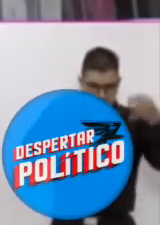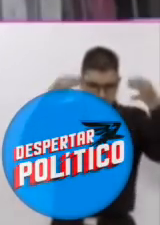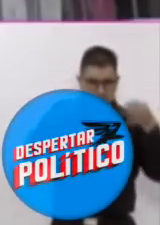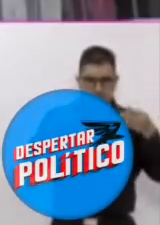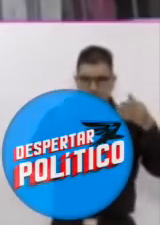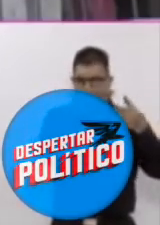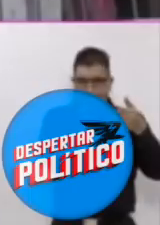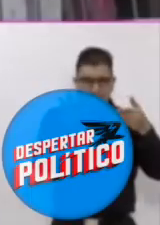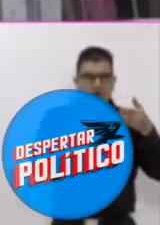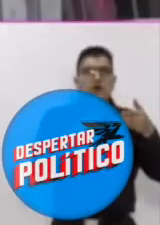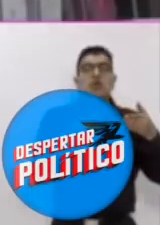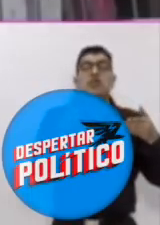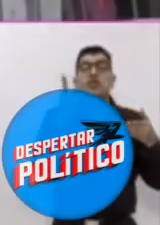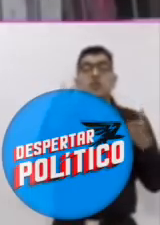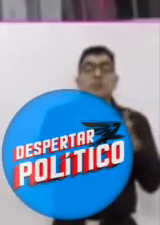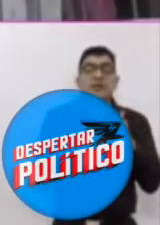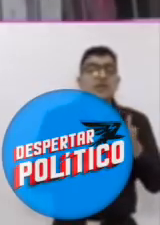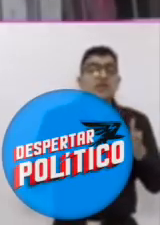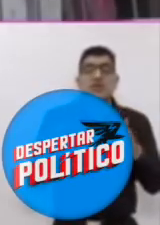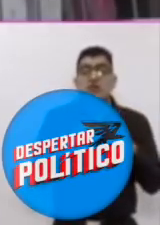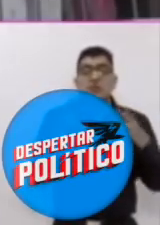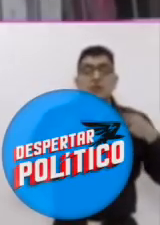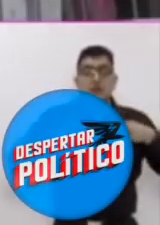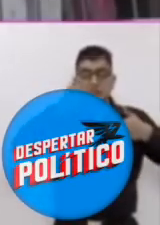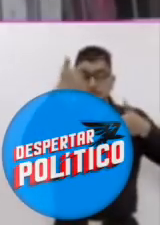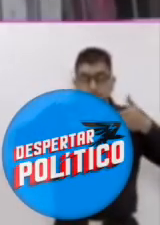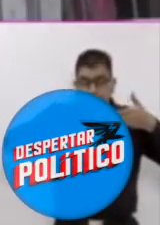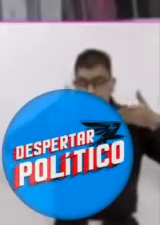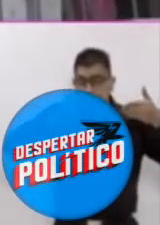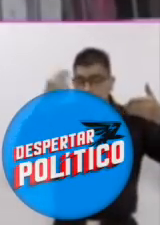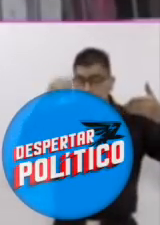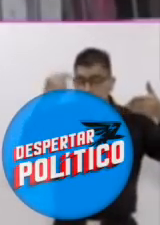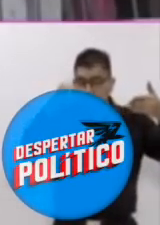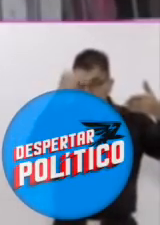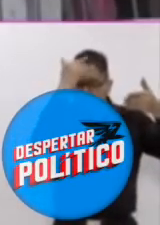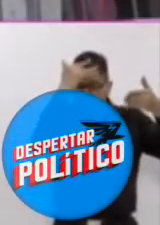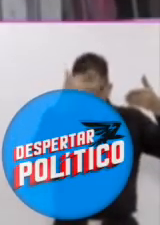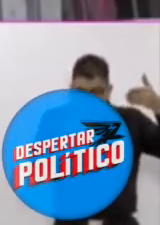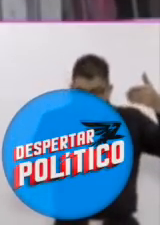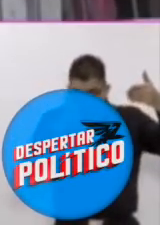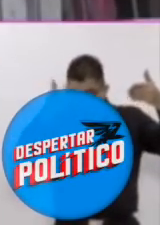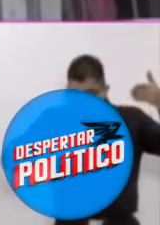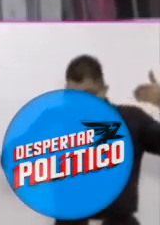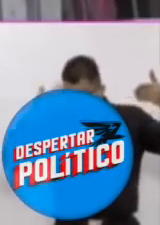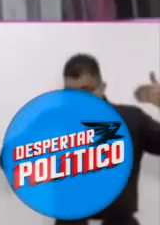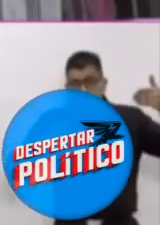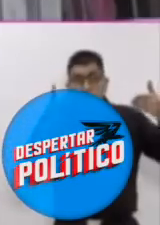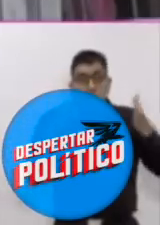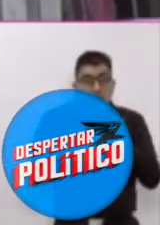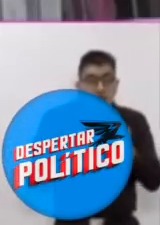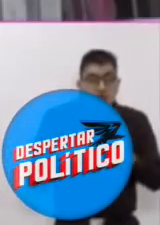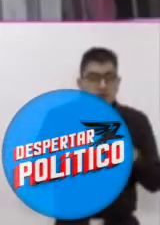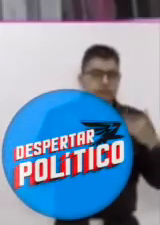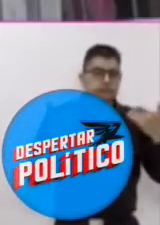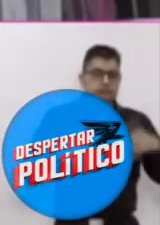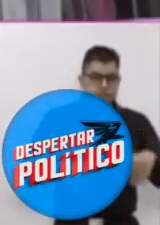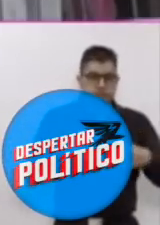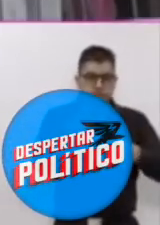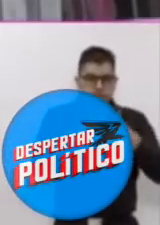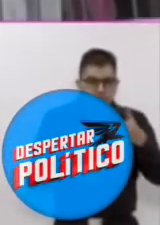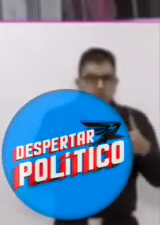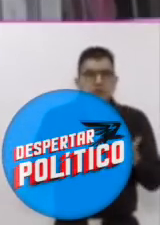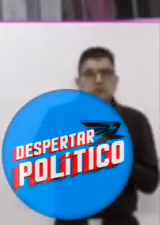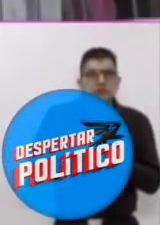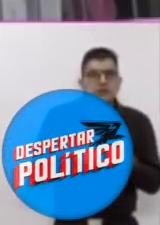de más de dos millones de personas de nombres escritos en este formato y ese formato se fue capturado por la